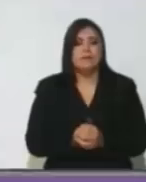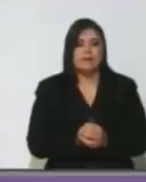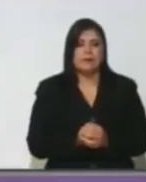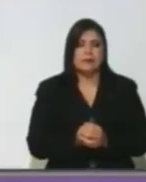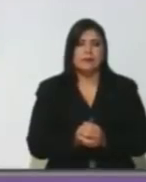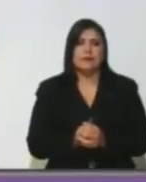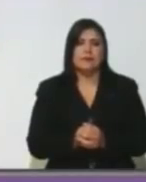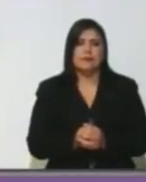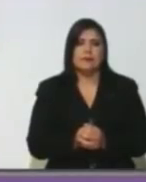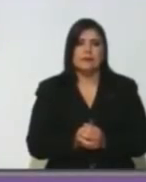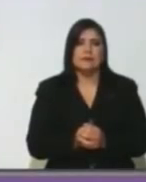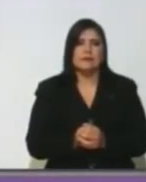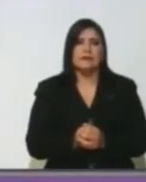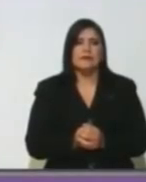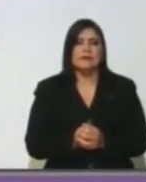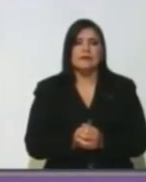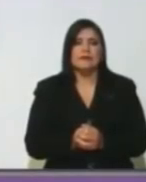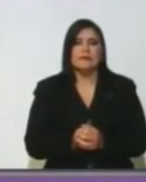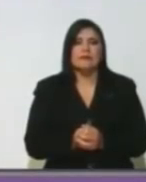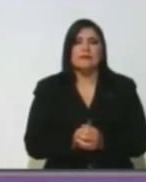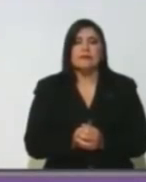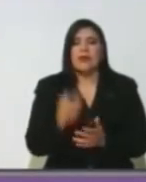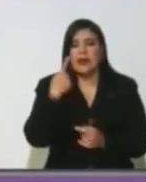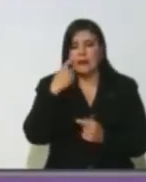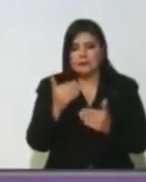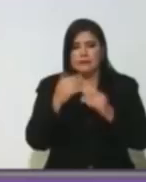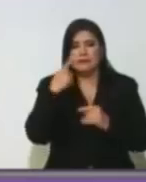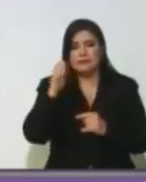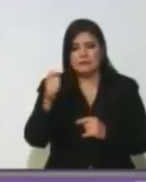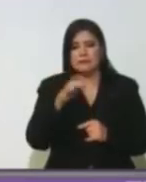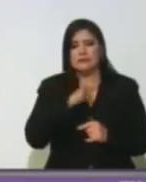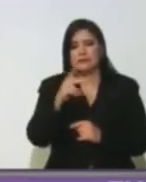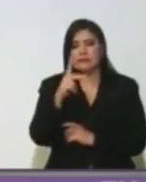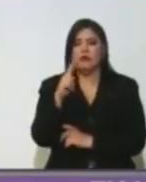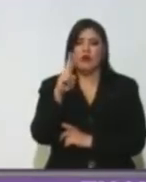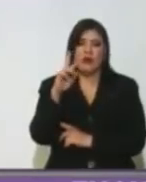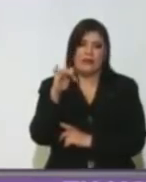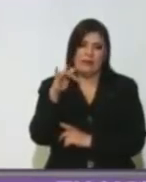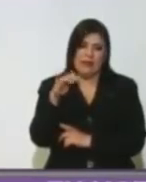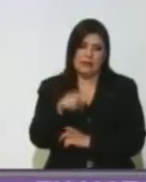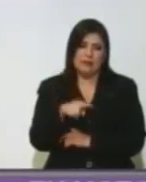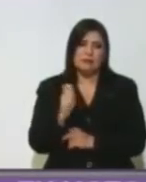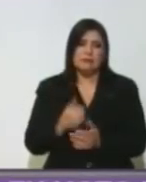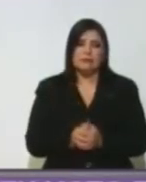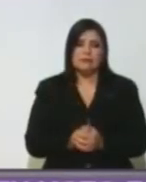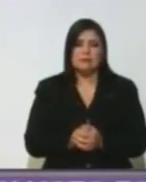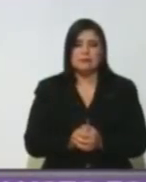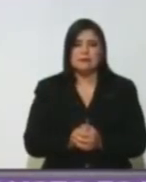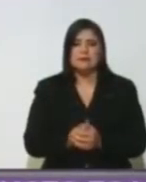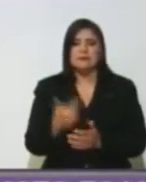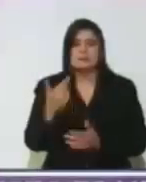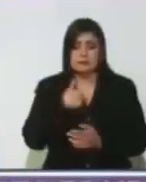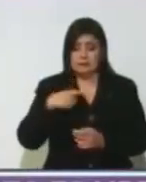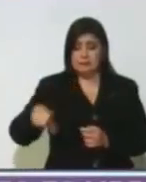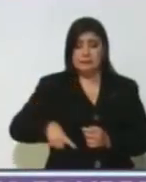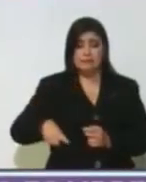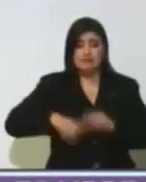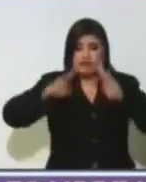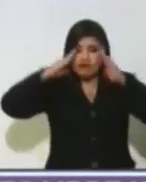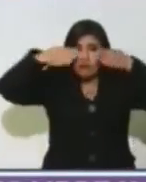adelante y yo quiero hoy voy ahorita al marco perdón adelante de purificación mi gobierno está en